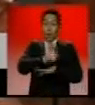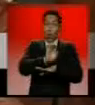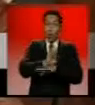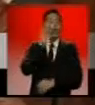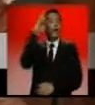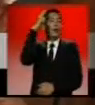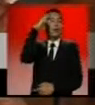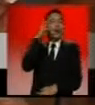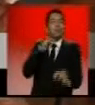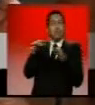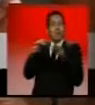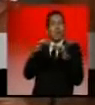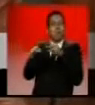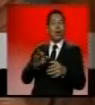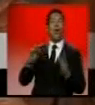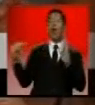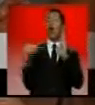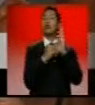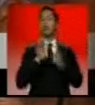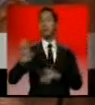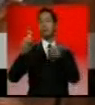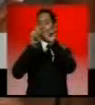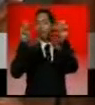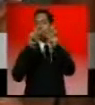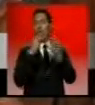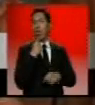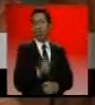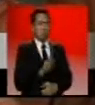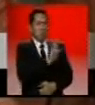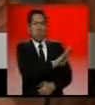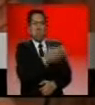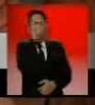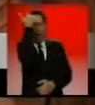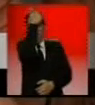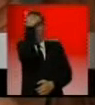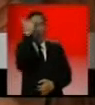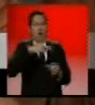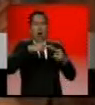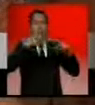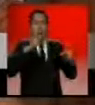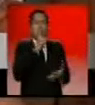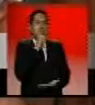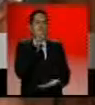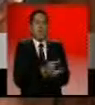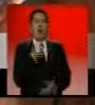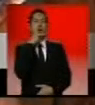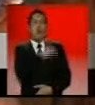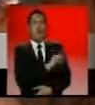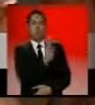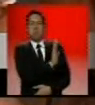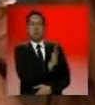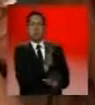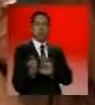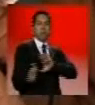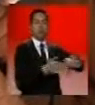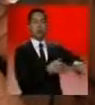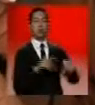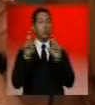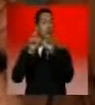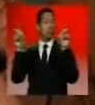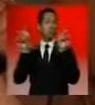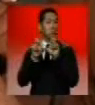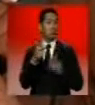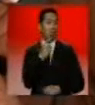a lo que Chevron dice. Chevron dice que hay un escritor fantasma de la sentencia y está demostrado que no lo hay. Chevron dice que no hubo un